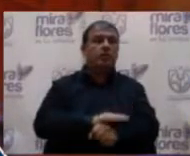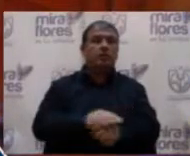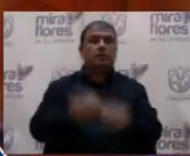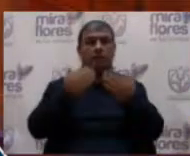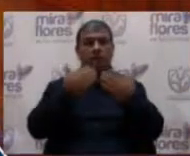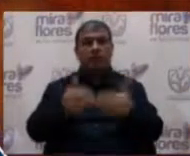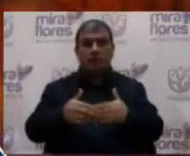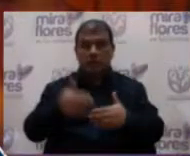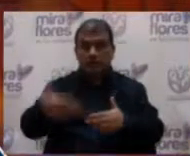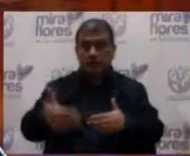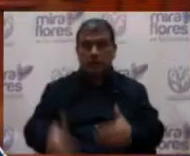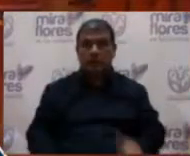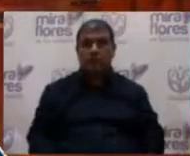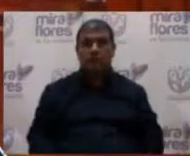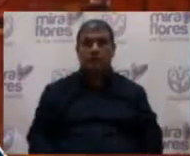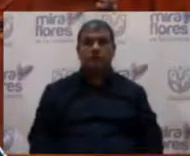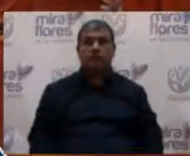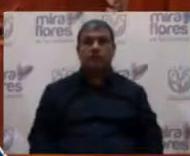Muchas gracias. Vamos al siguiente punto.